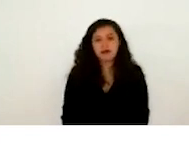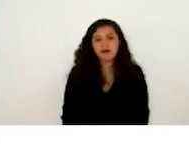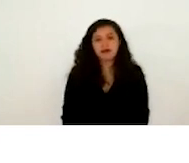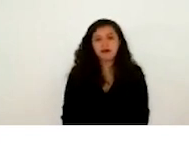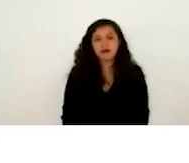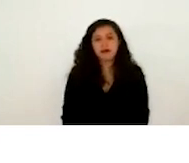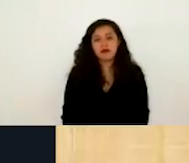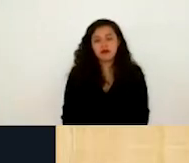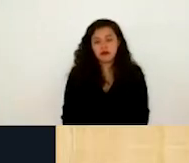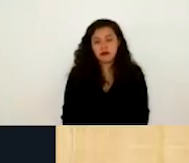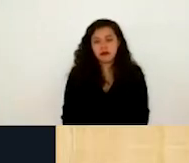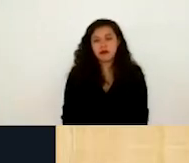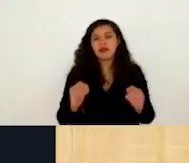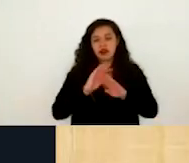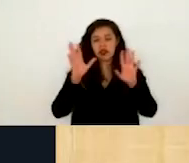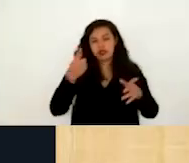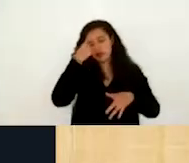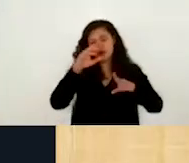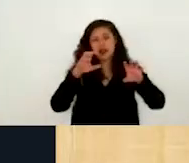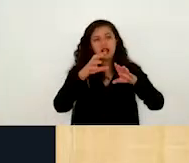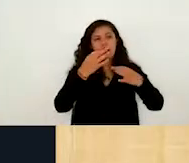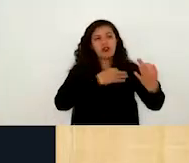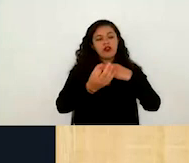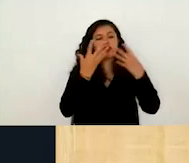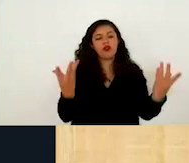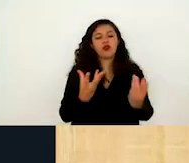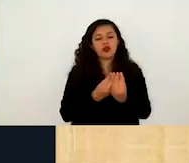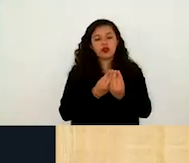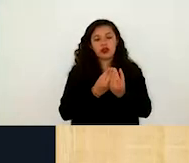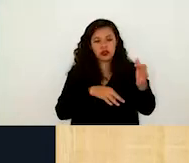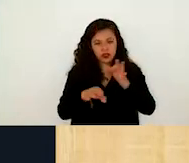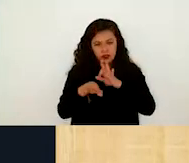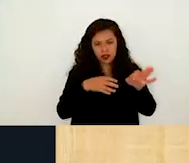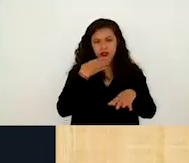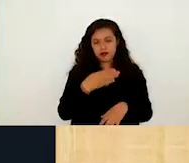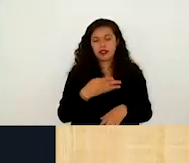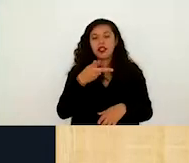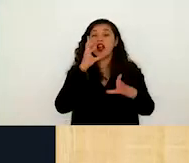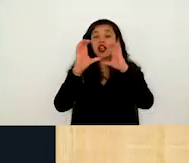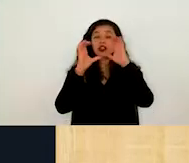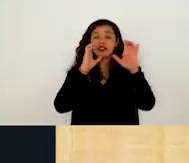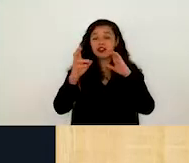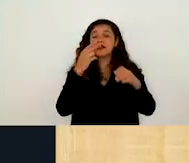claro mar y agua de los permisos para trabajar en sintonía todos juntos si parece no sirve la comunicación